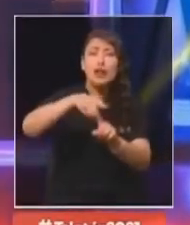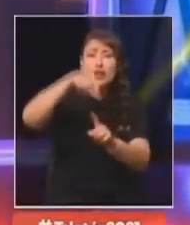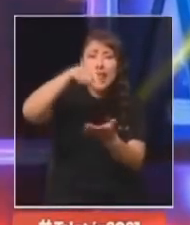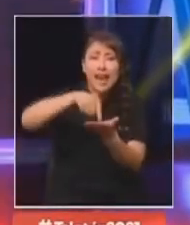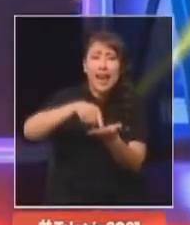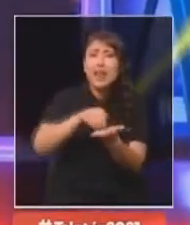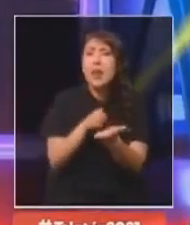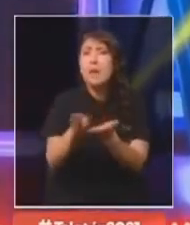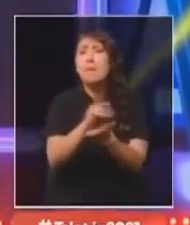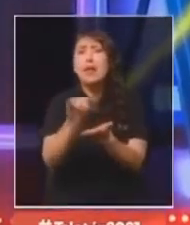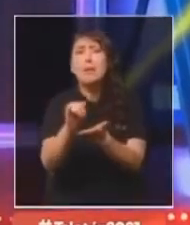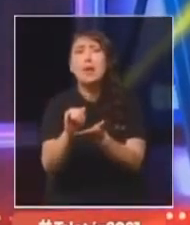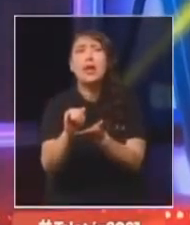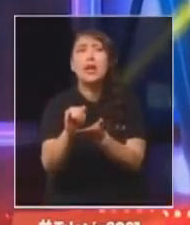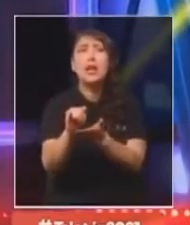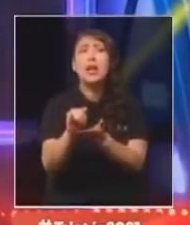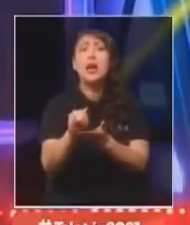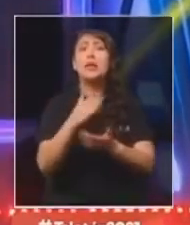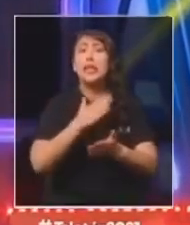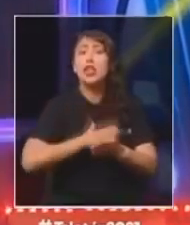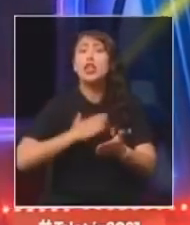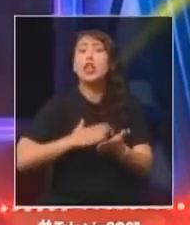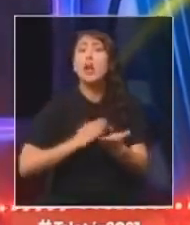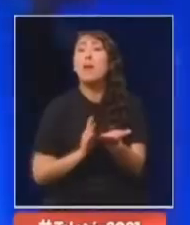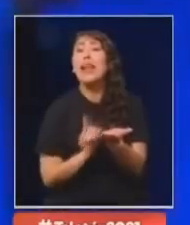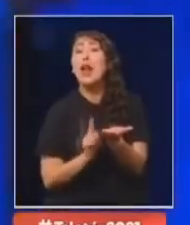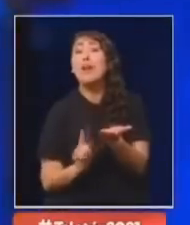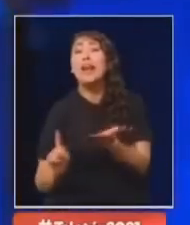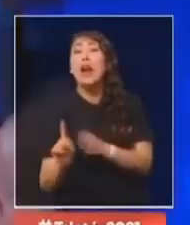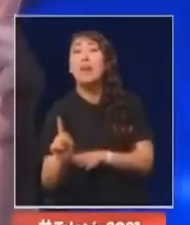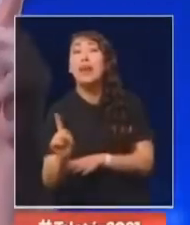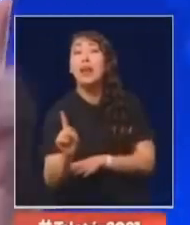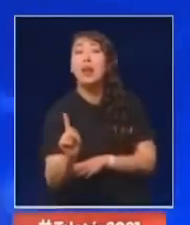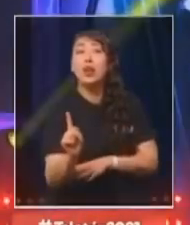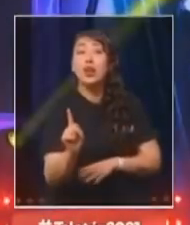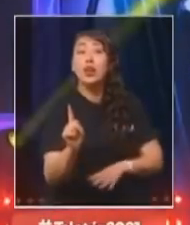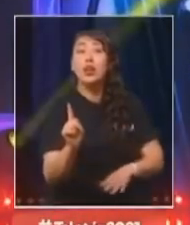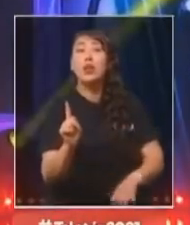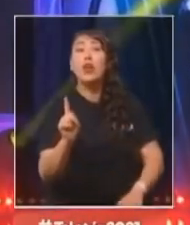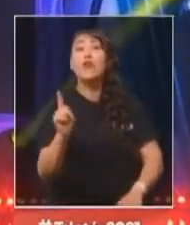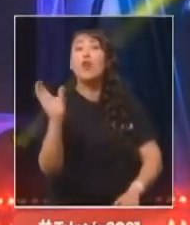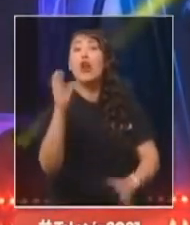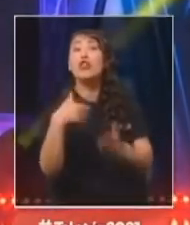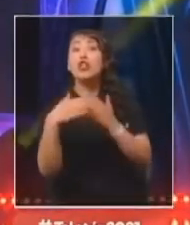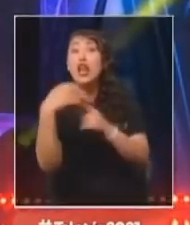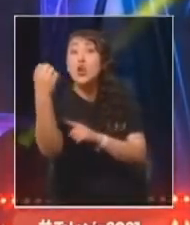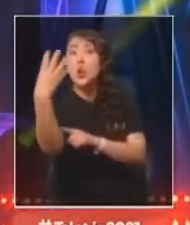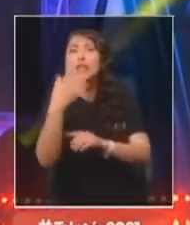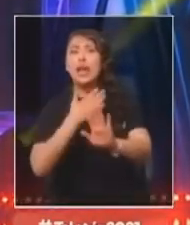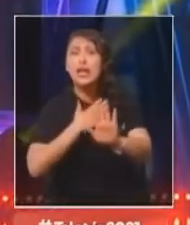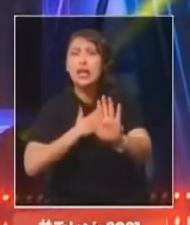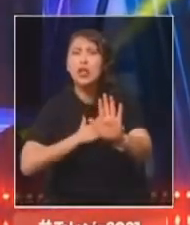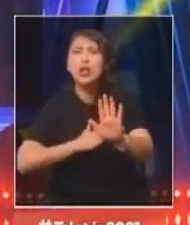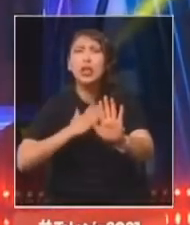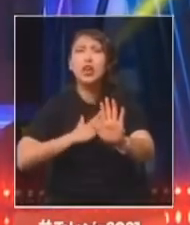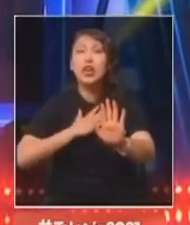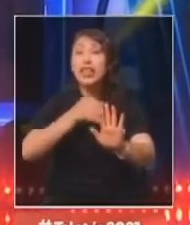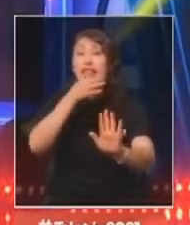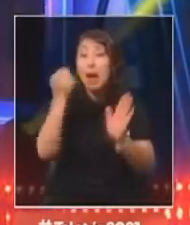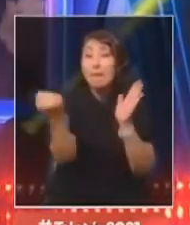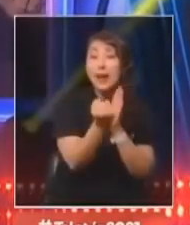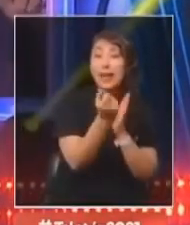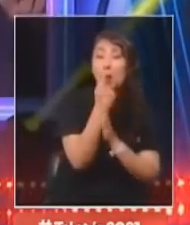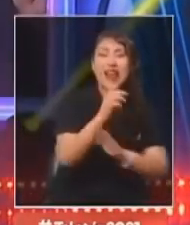the stage. Al centro, eso. Párate la light. La light. Ahí está. Busca la luz. Bueno, pues sí, no, ahí sí me puedo